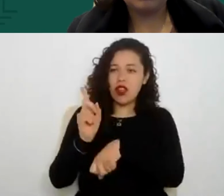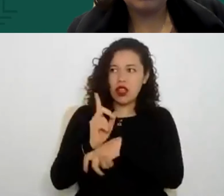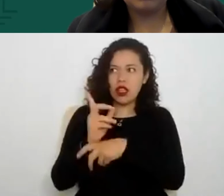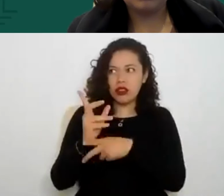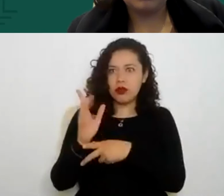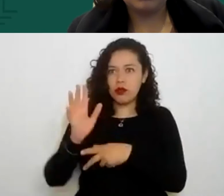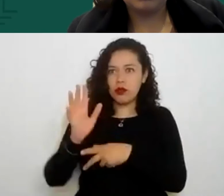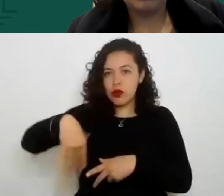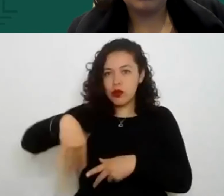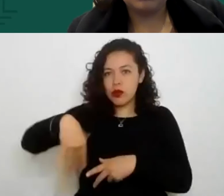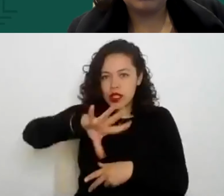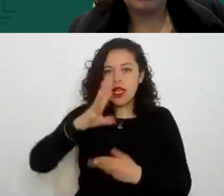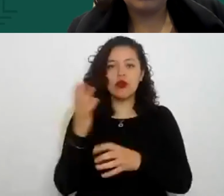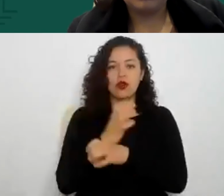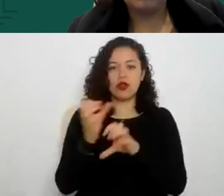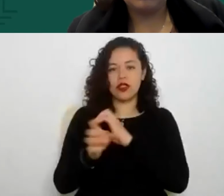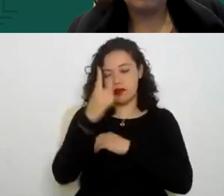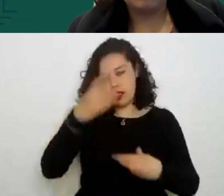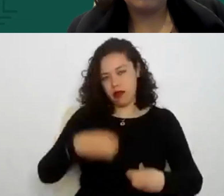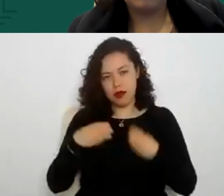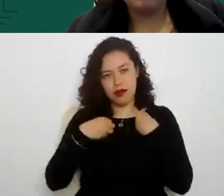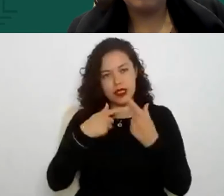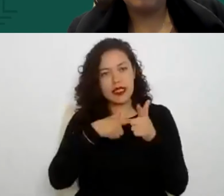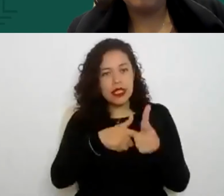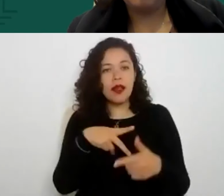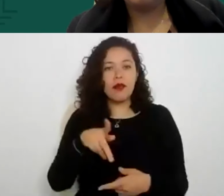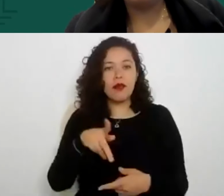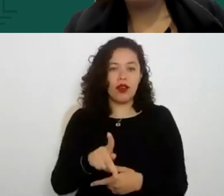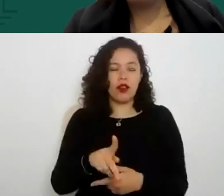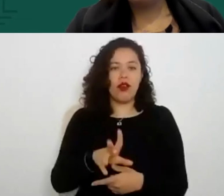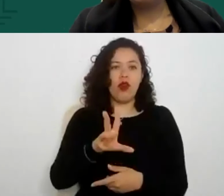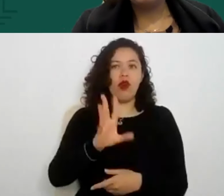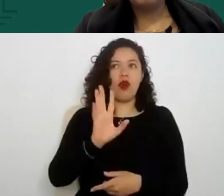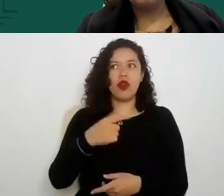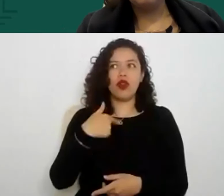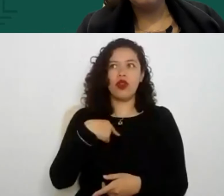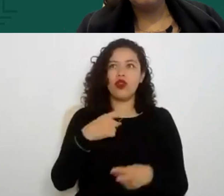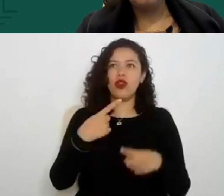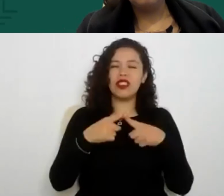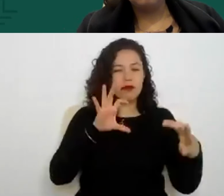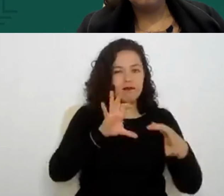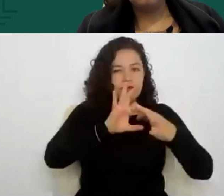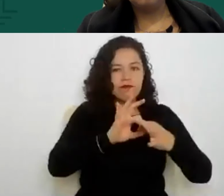oye, ¿con quién me acerco para buscar estos